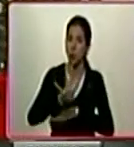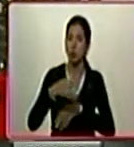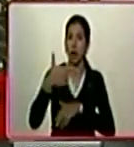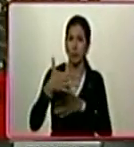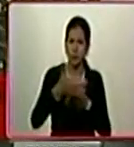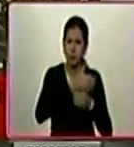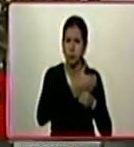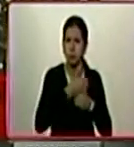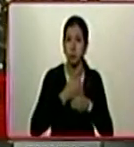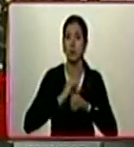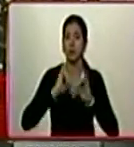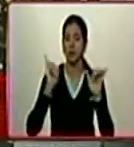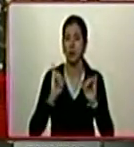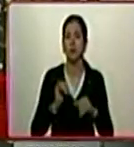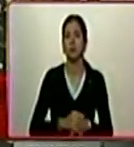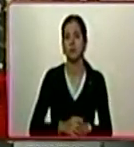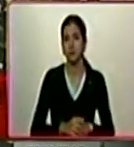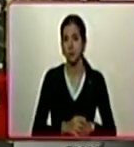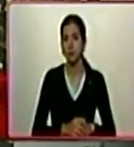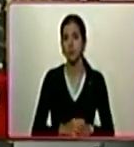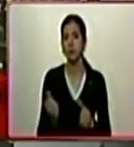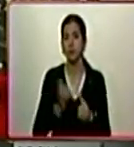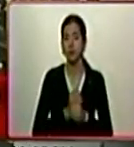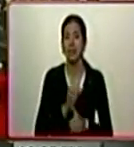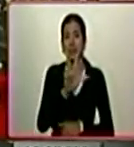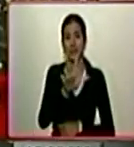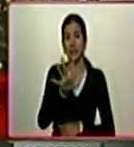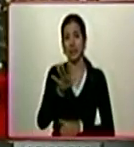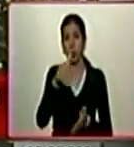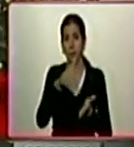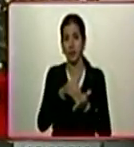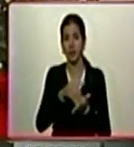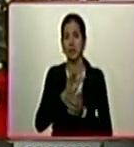armas. Se han incautado